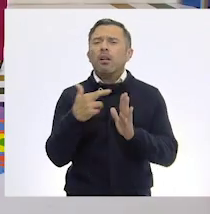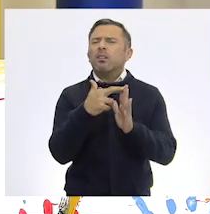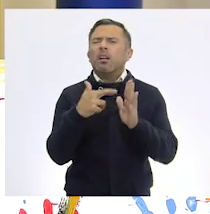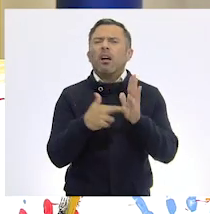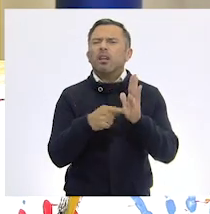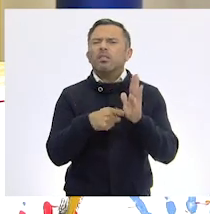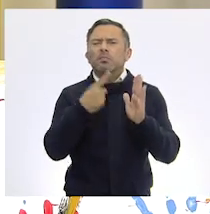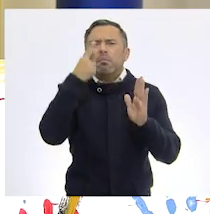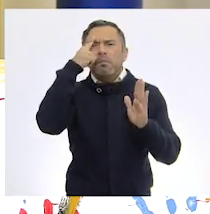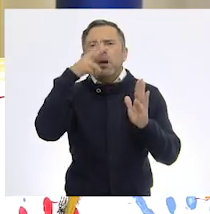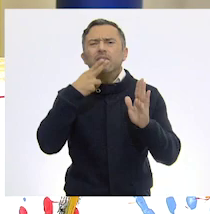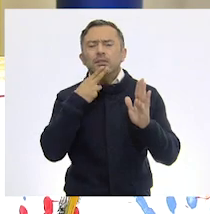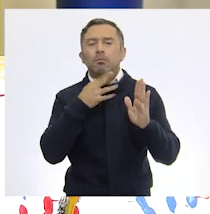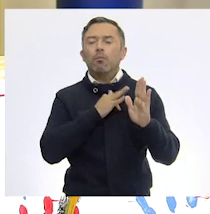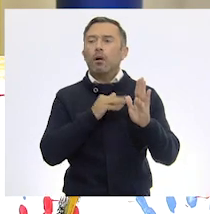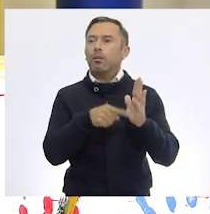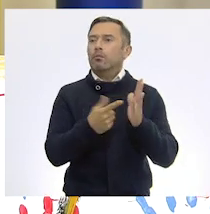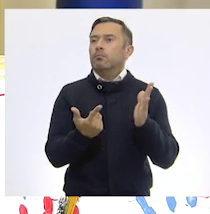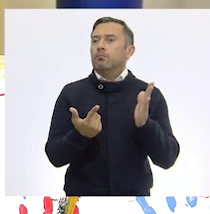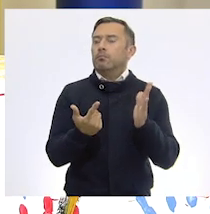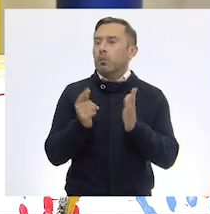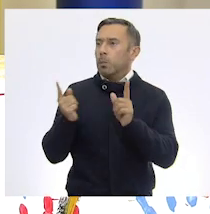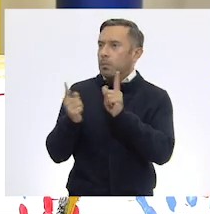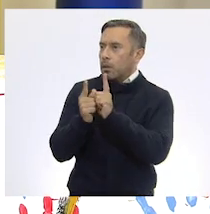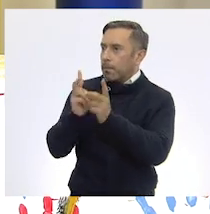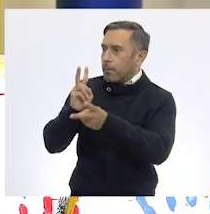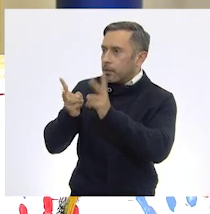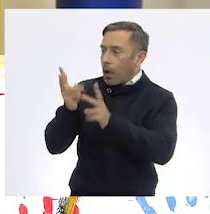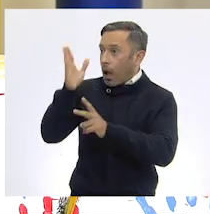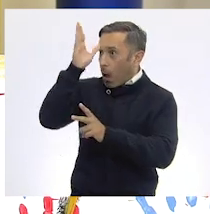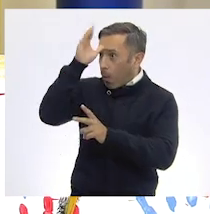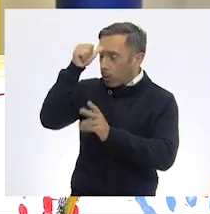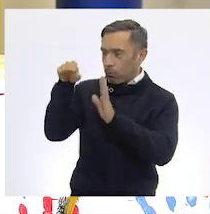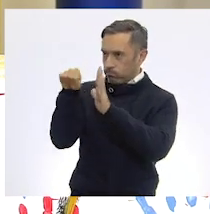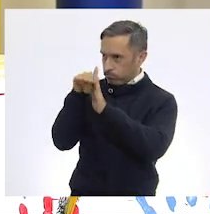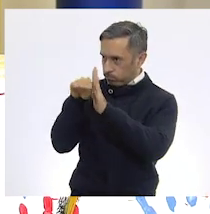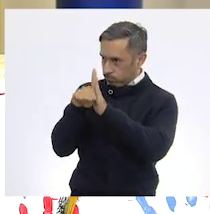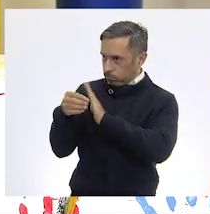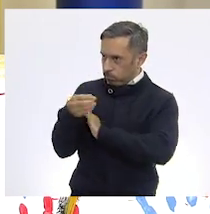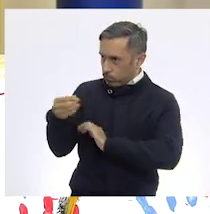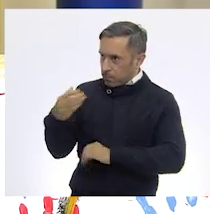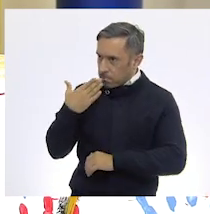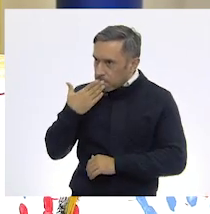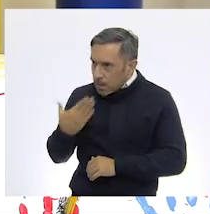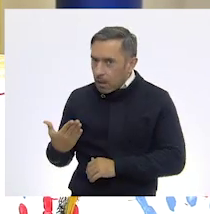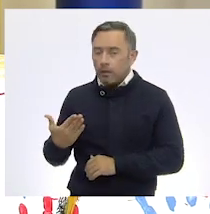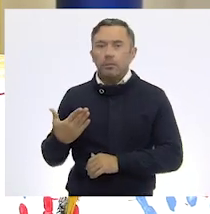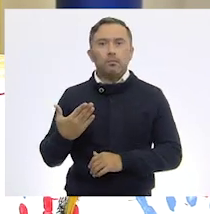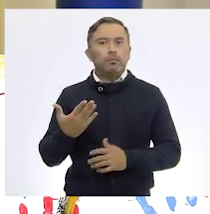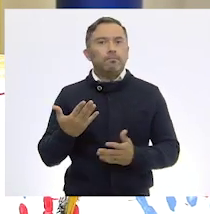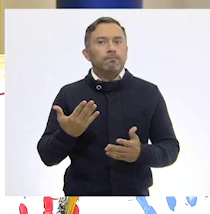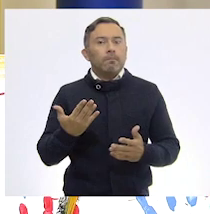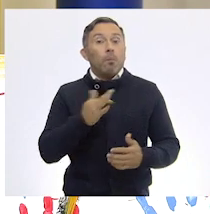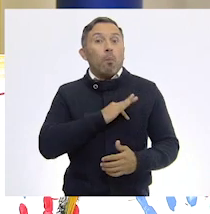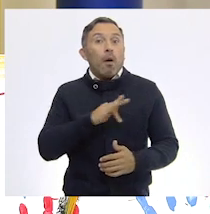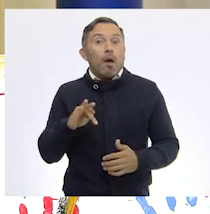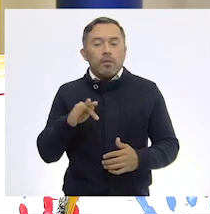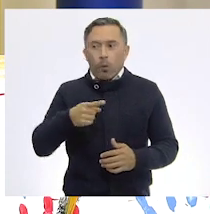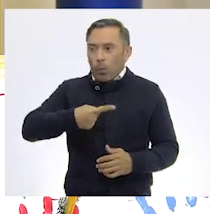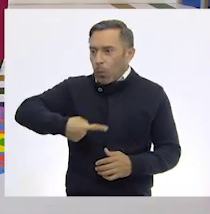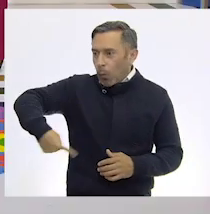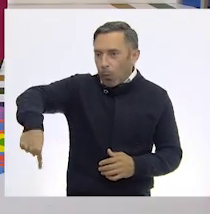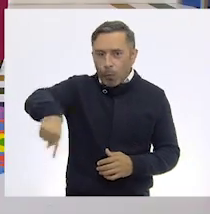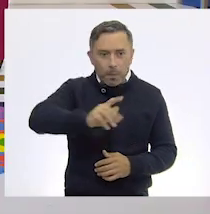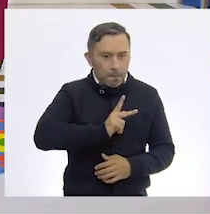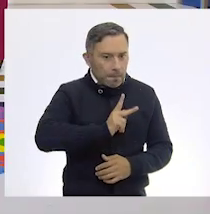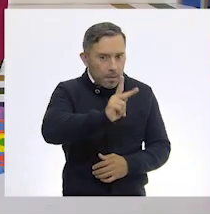para construir acuerdos, para organizarnos, con la finalidad de lograr un propósito común.